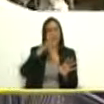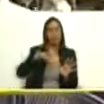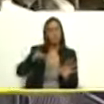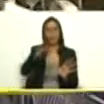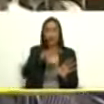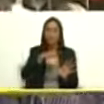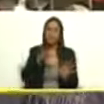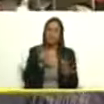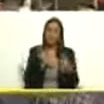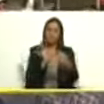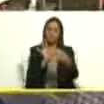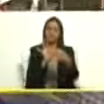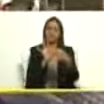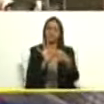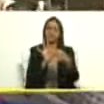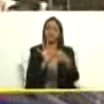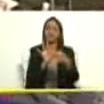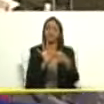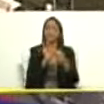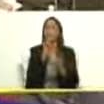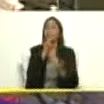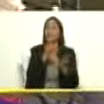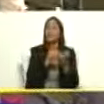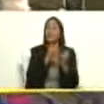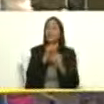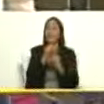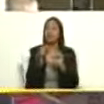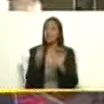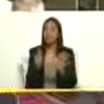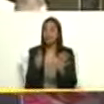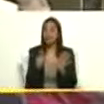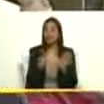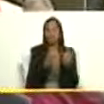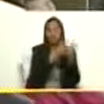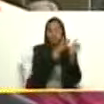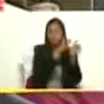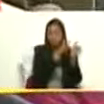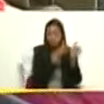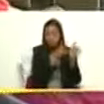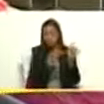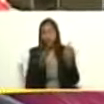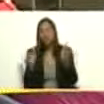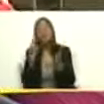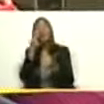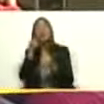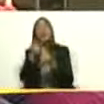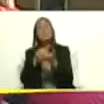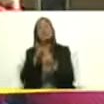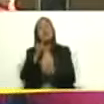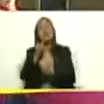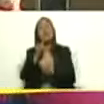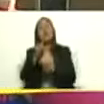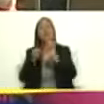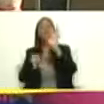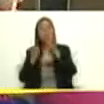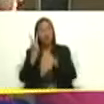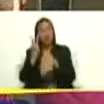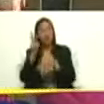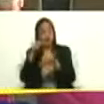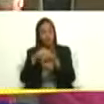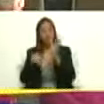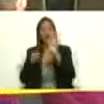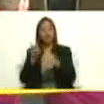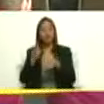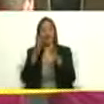de sencillo 2016 2012 año de la Gran Victoria nuestro comandante Chávez